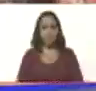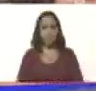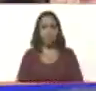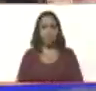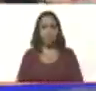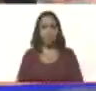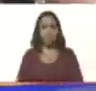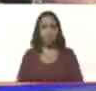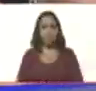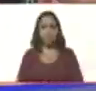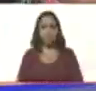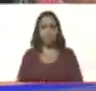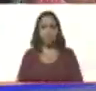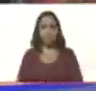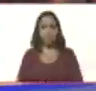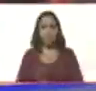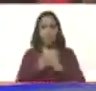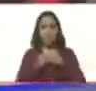Pero